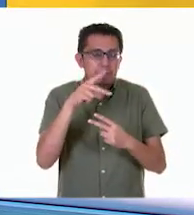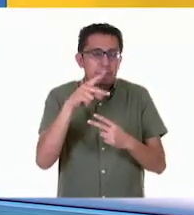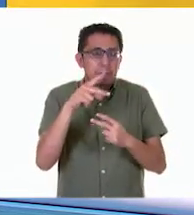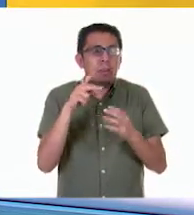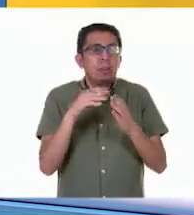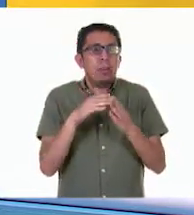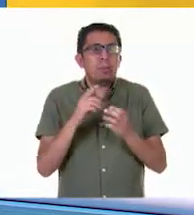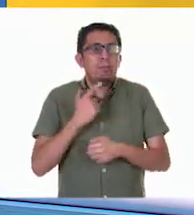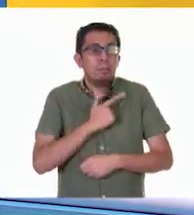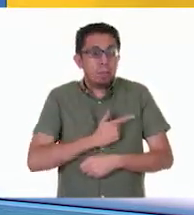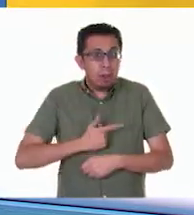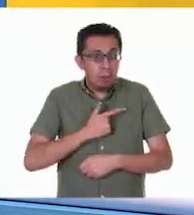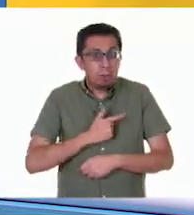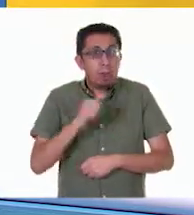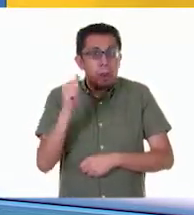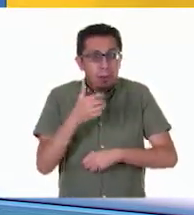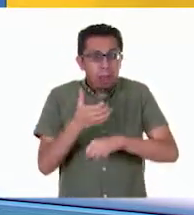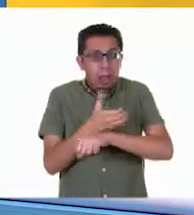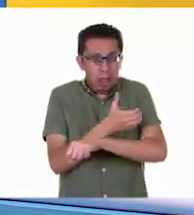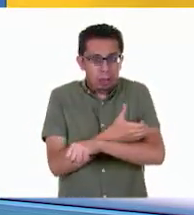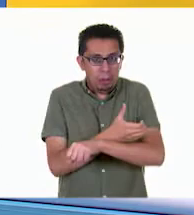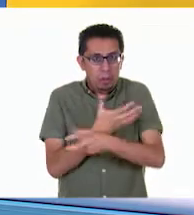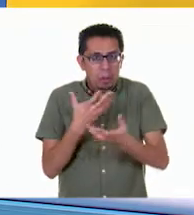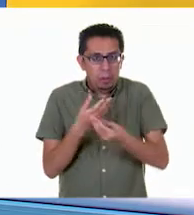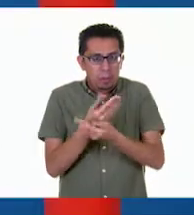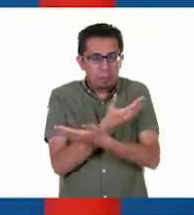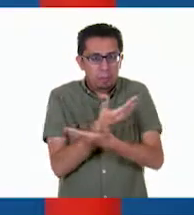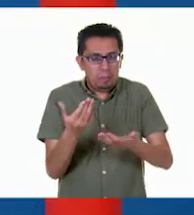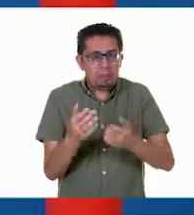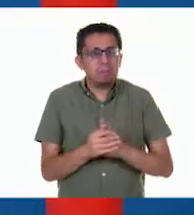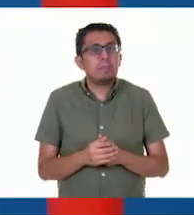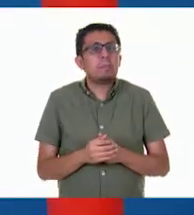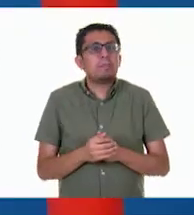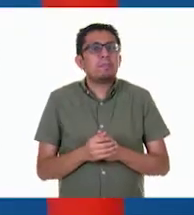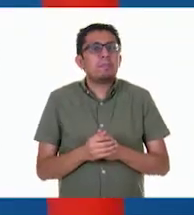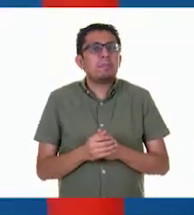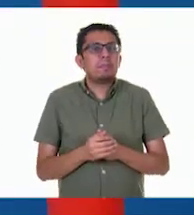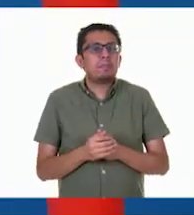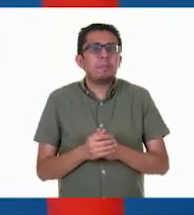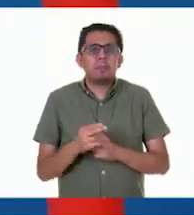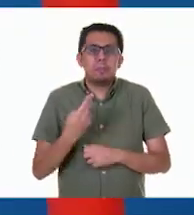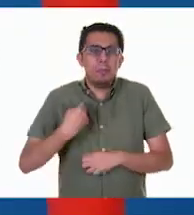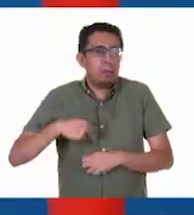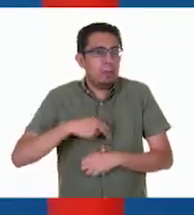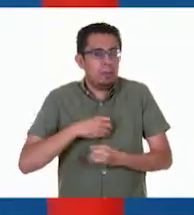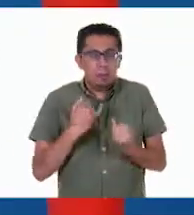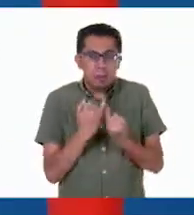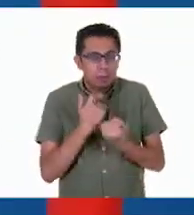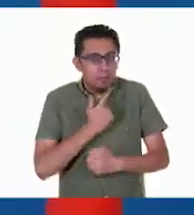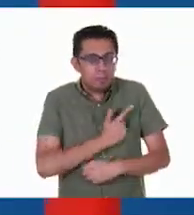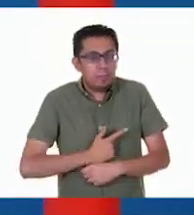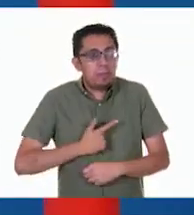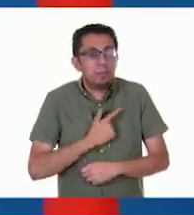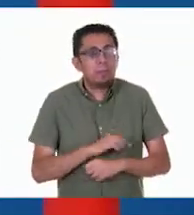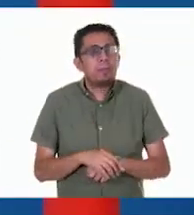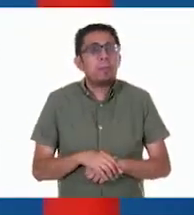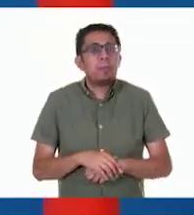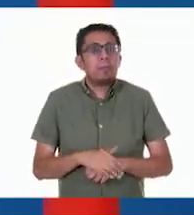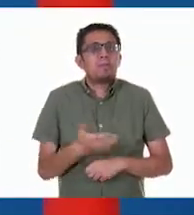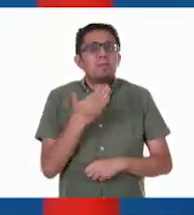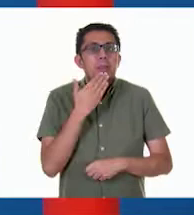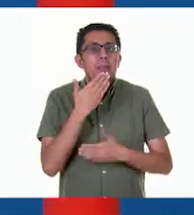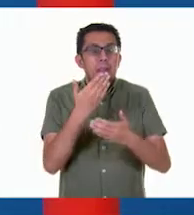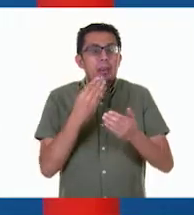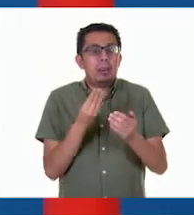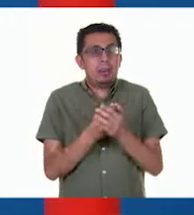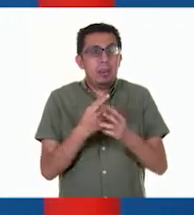gusto que me tocó acompañarlos nuevamente el día de hoy. El gusto es nuestro, maestro Uziel. Bien. Sean bienvenidos a la